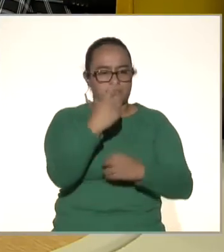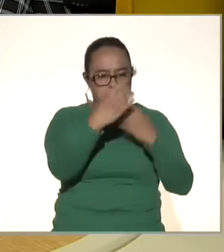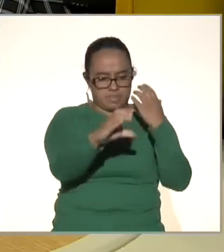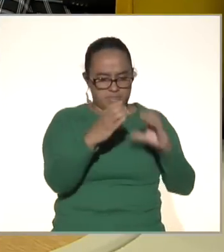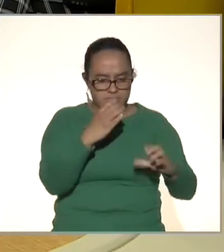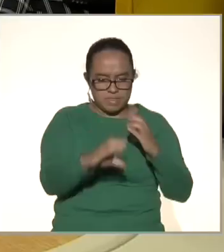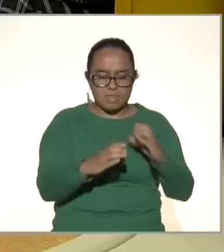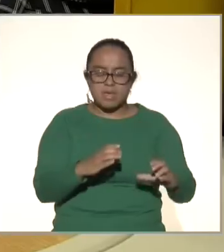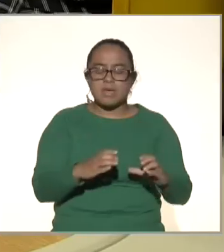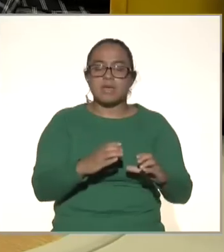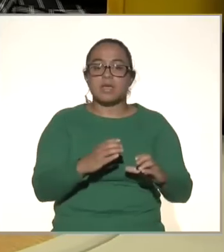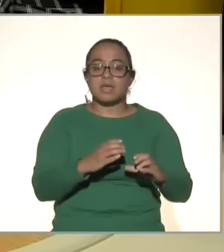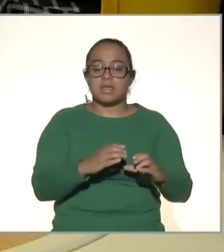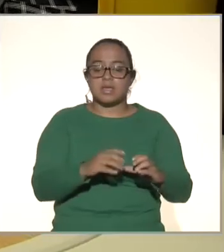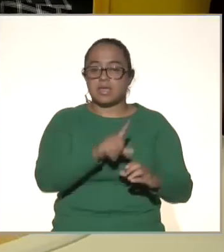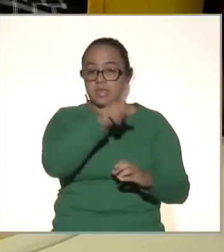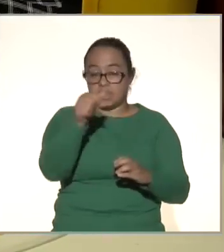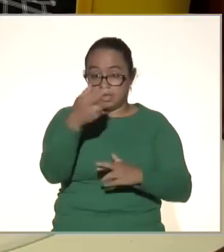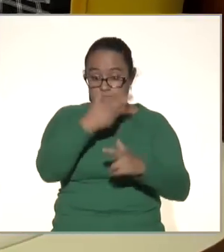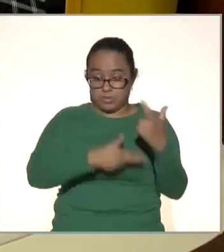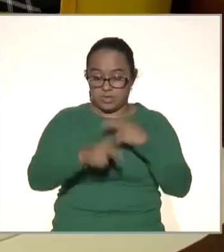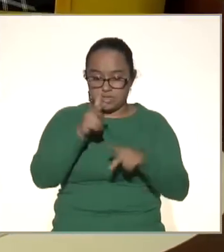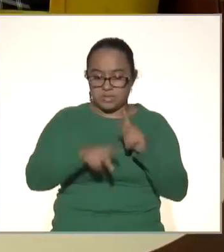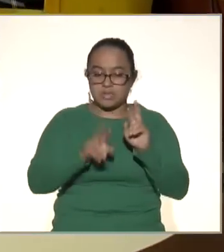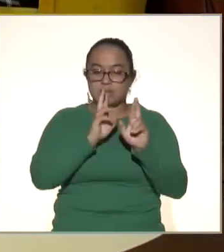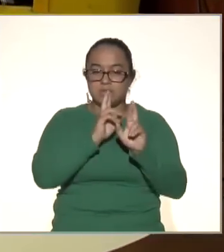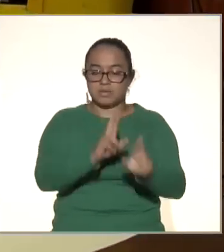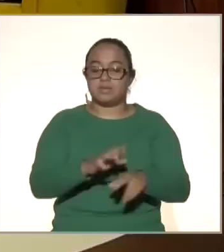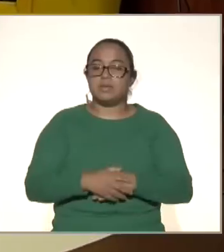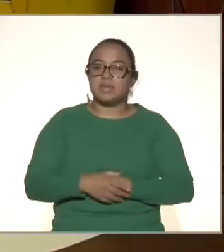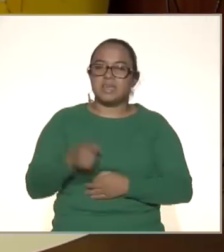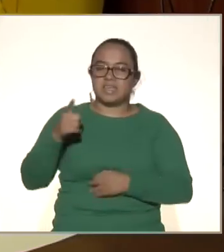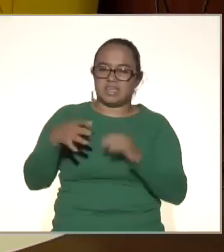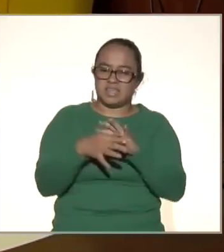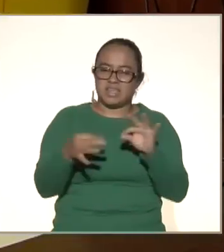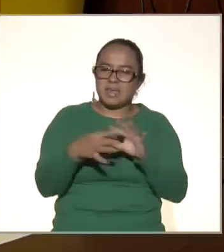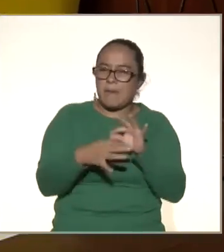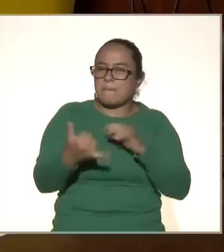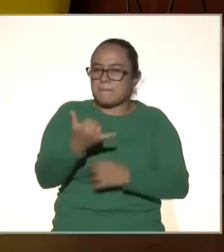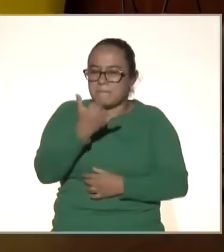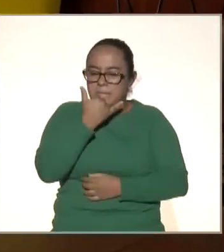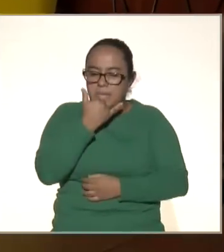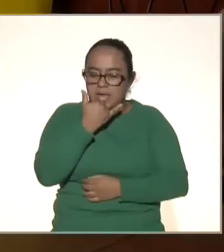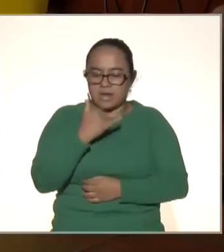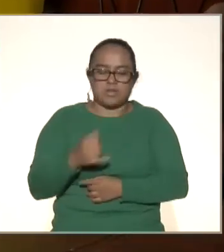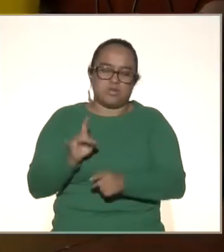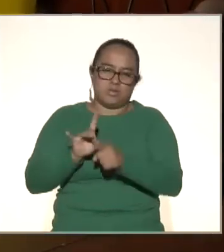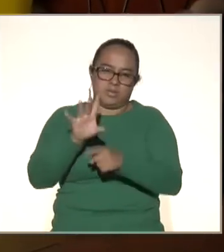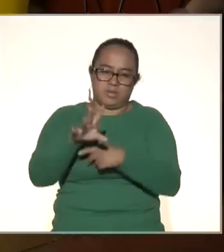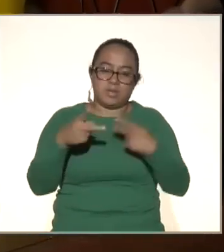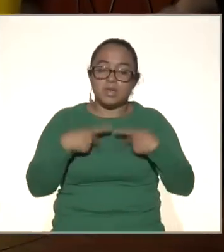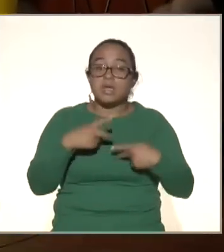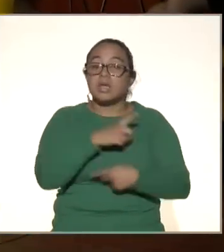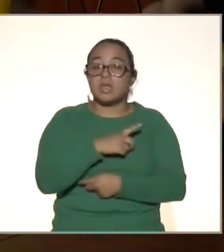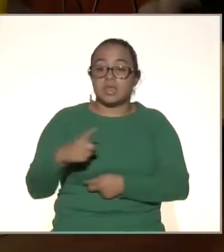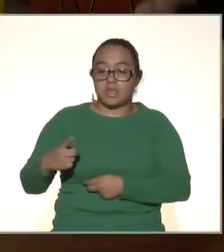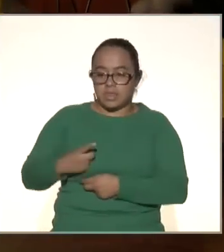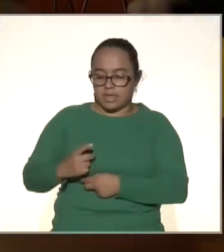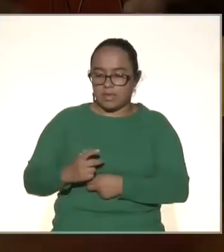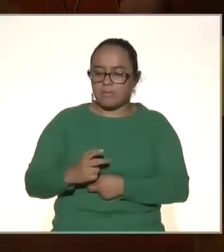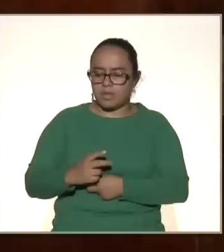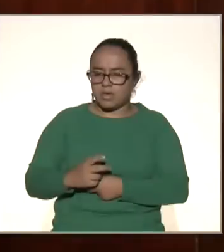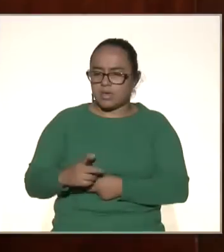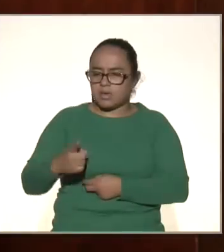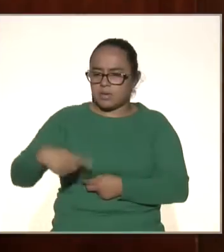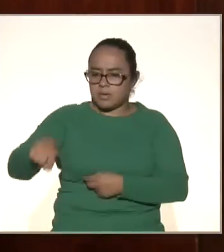que hay en redes sociales, Rose, sí, y ya claro. regresándoles. Hablando del perdón, de todo lo que estaban diciendo, TVM nos dice, aprendamos a que debemos